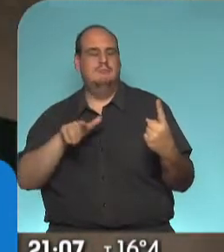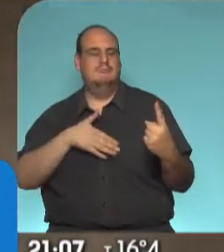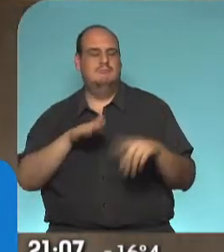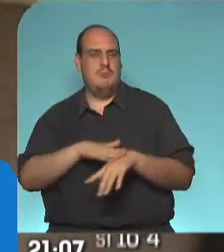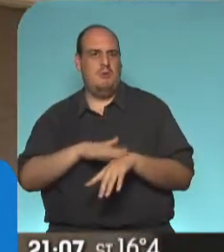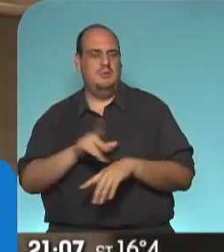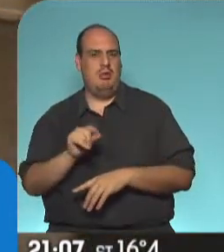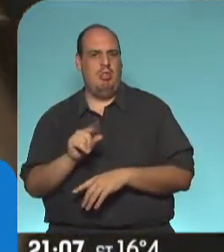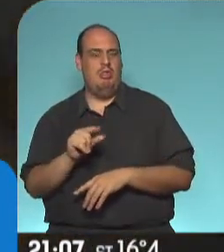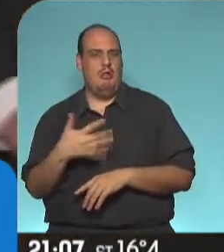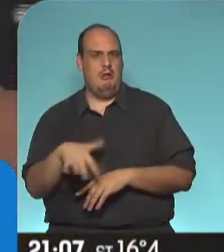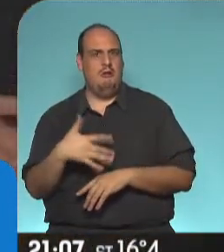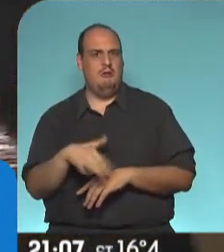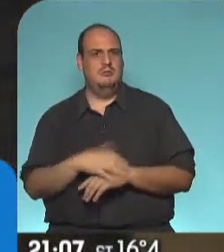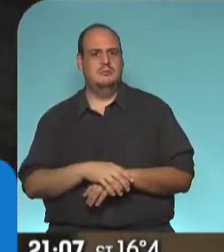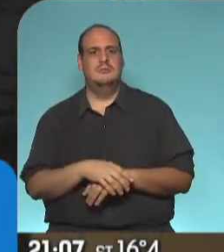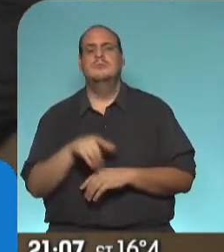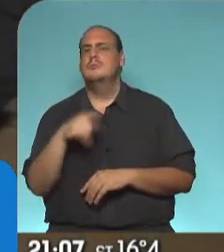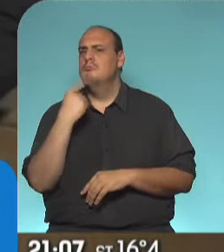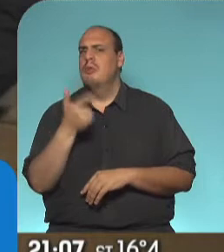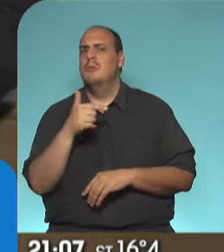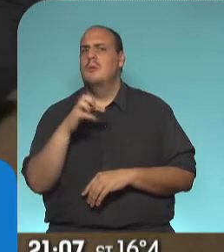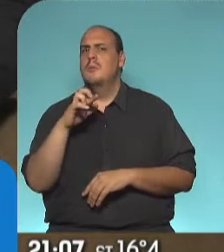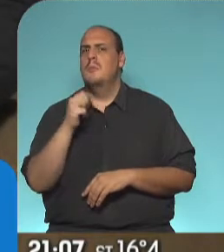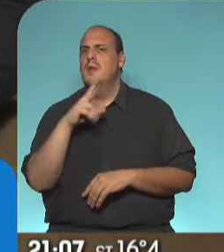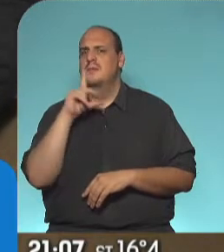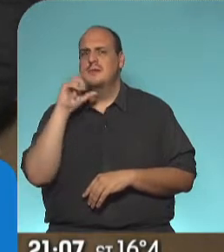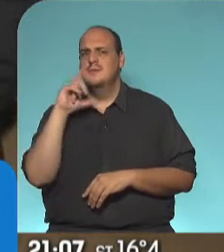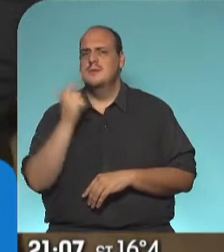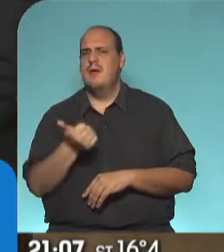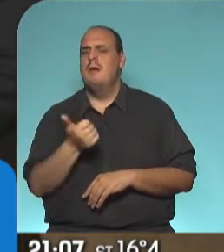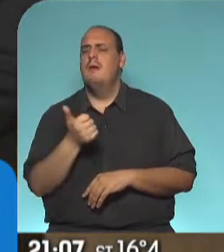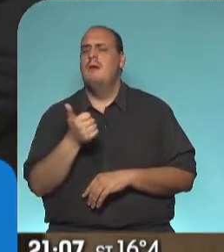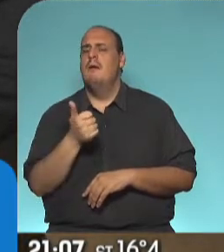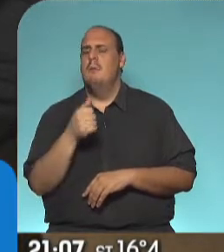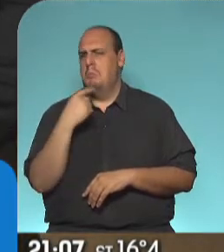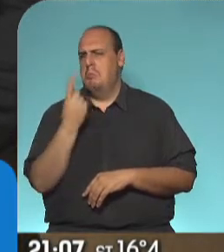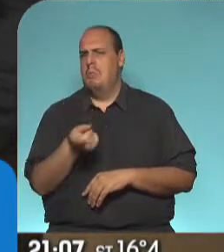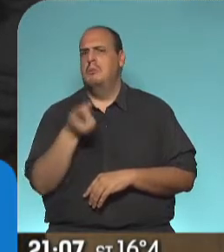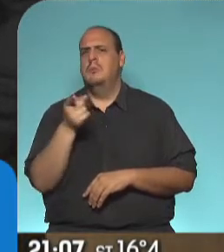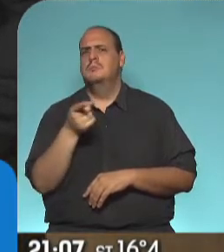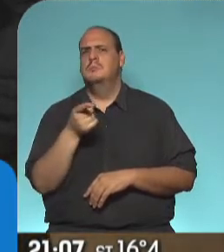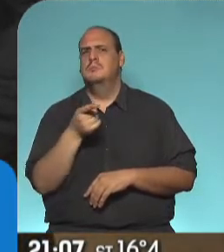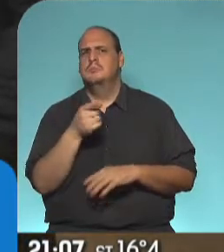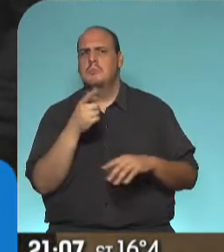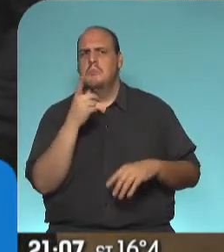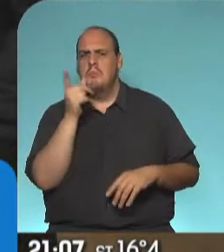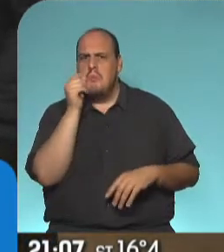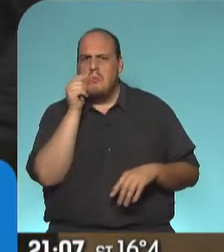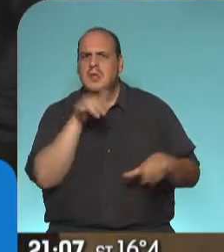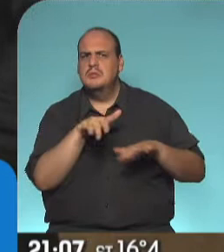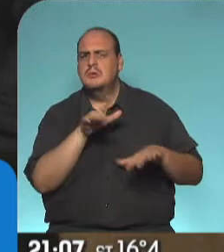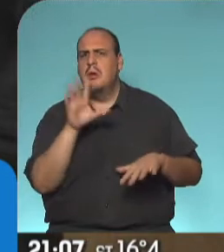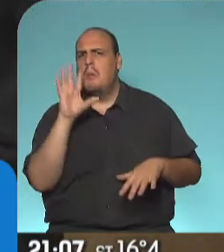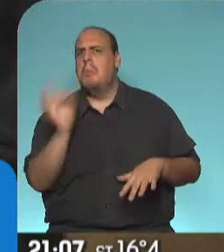ella. Y queremos saber, Patricia, como primera pregunta, ¿cómo te enteraste de lo que sucedía con tu papá? ¿Tuviste